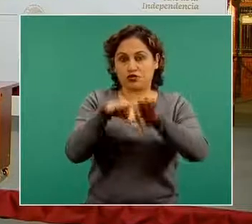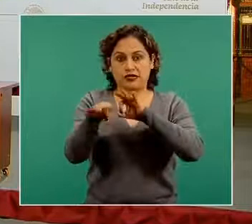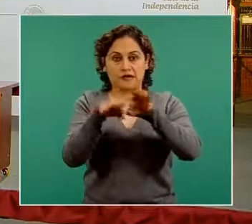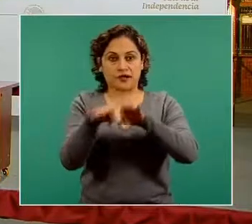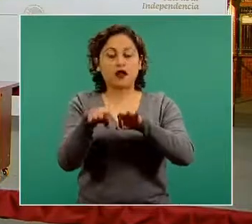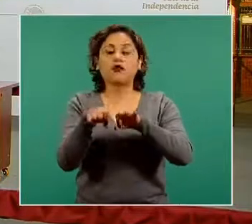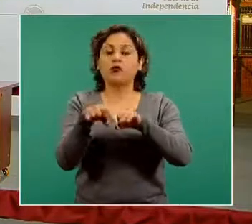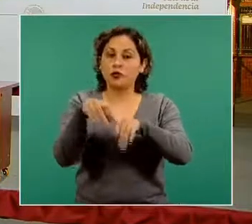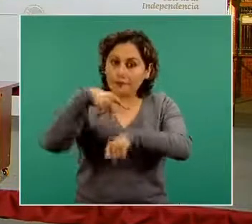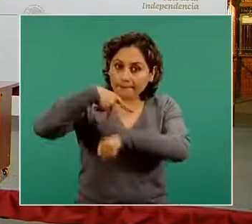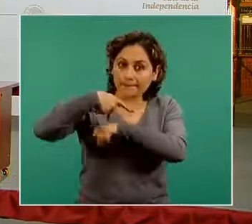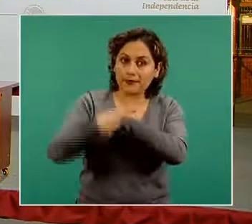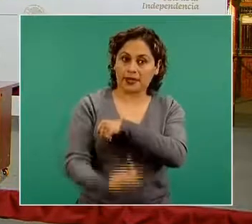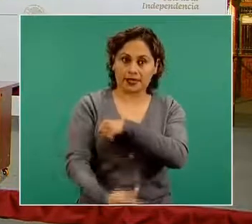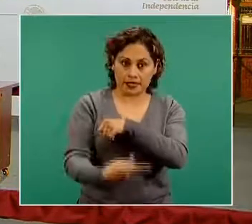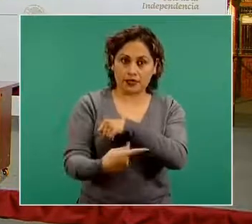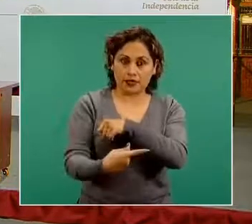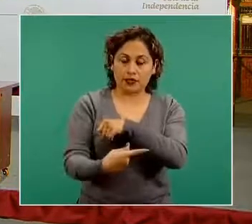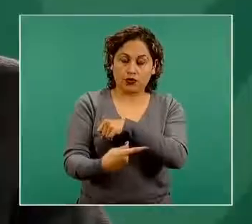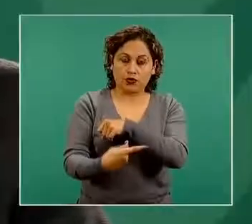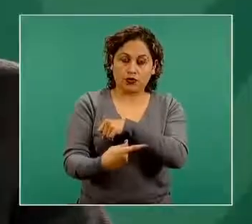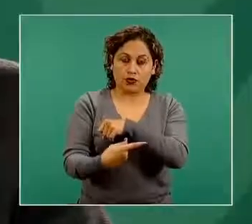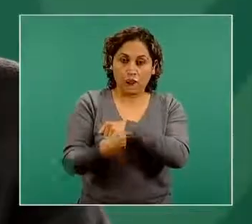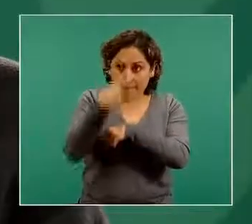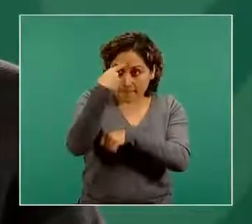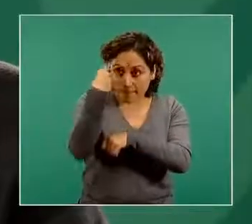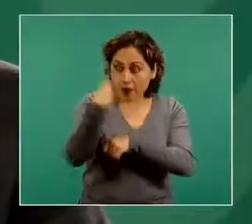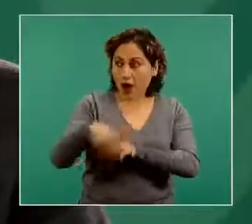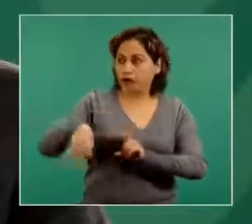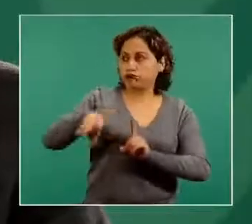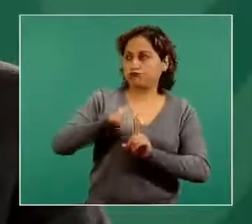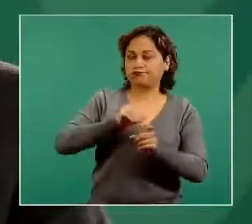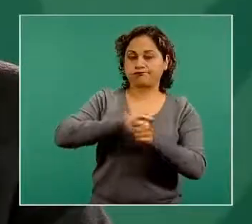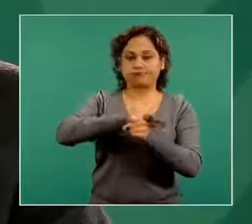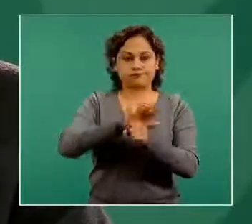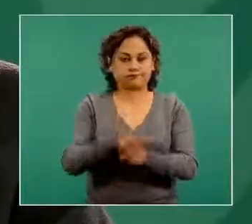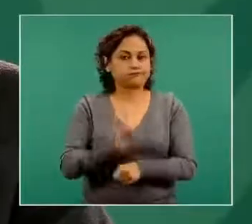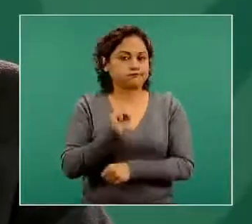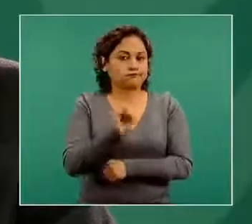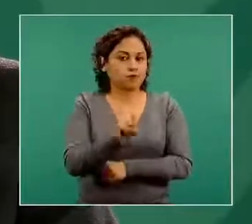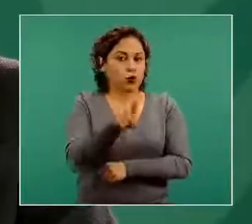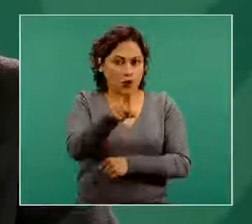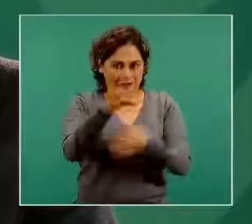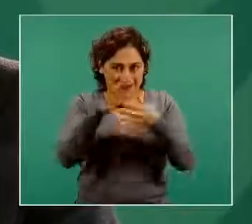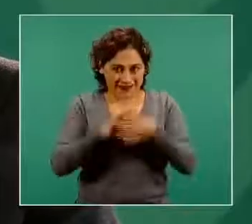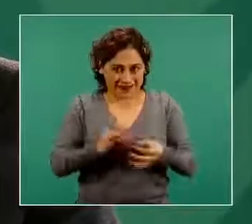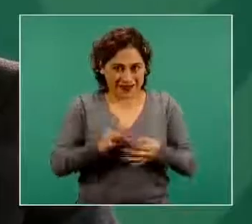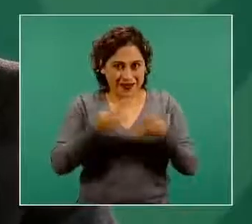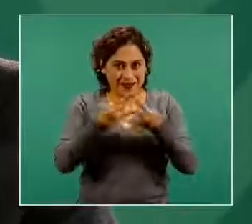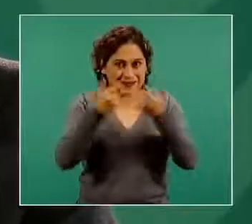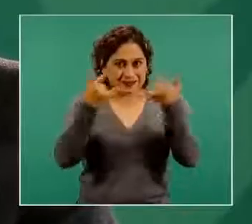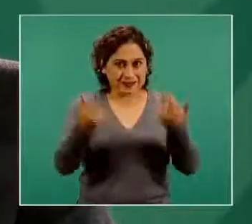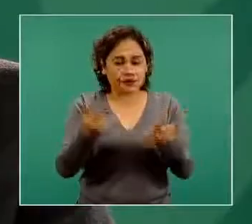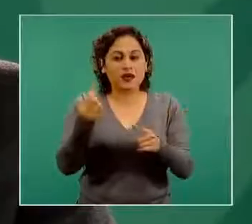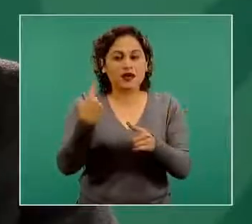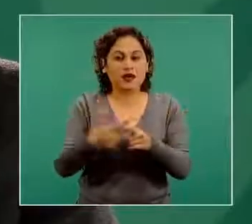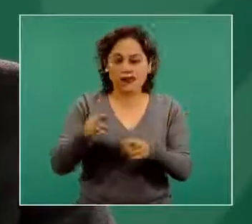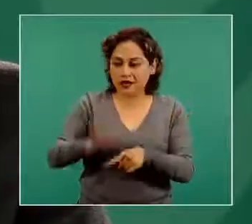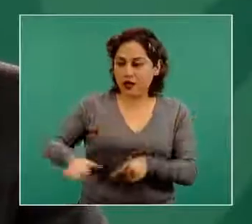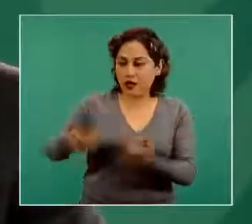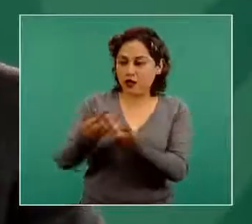tener el evento de exposición al virus SARS-CoV-2. Lo que usted nos relata es el caso de